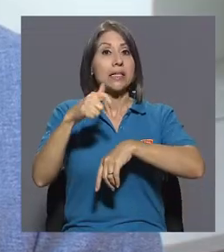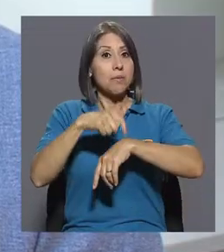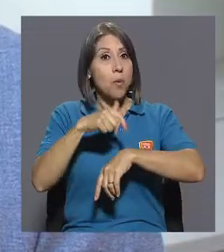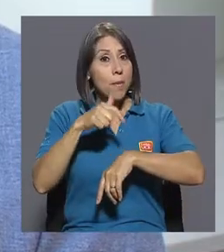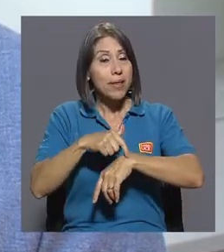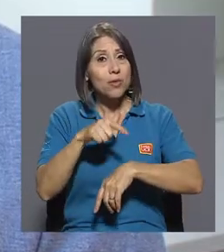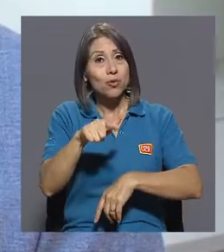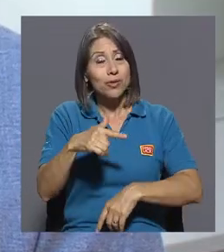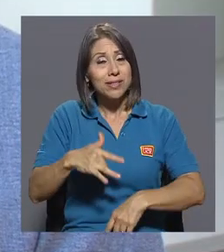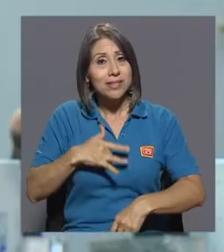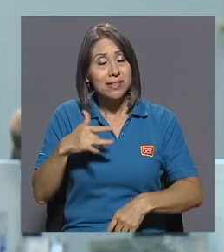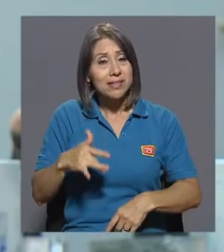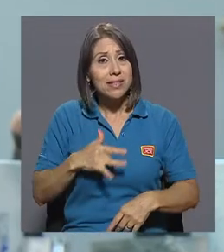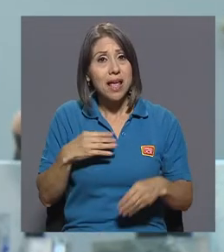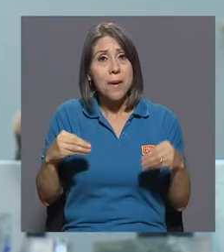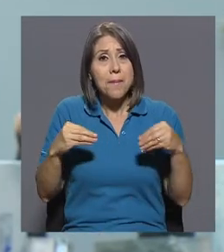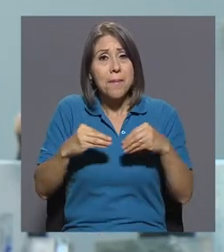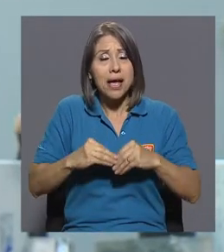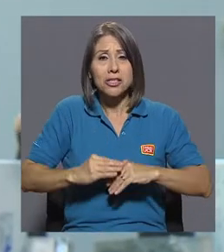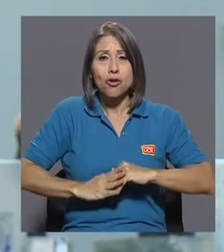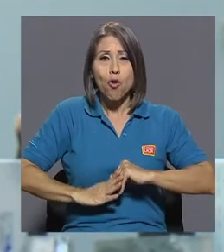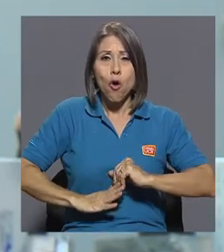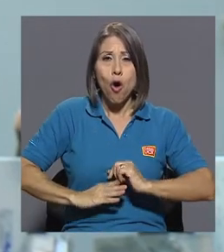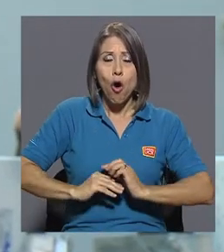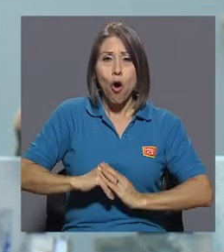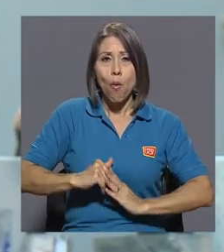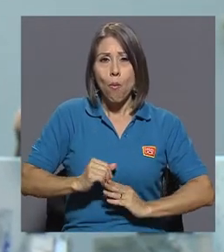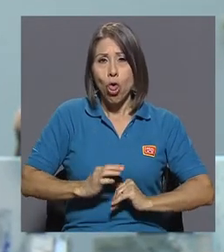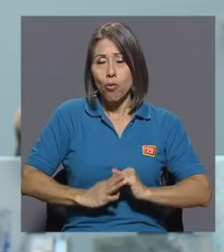sentía más cómodo, aunque